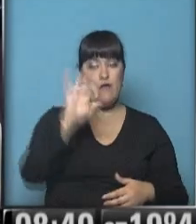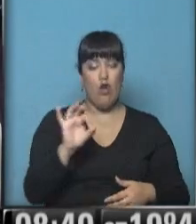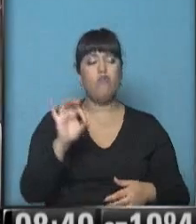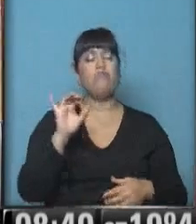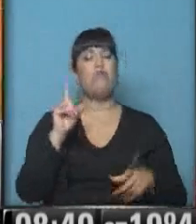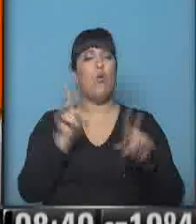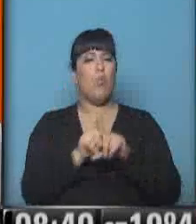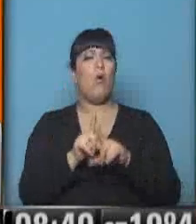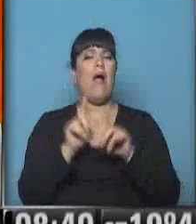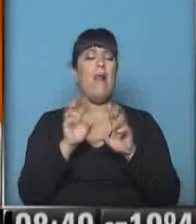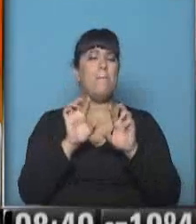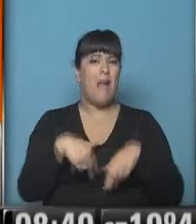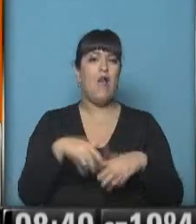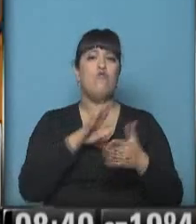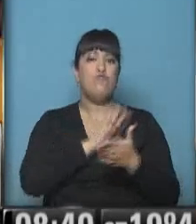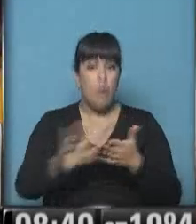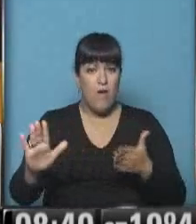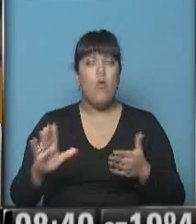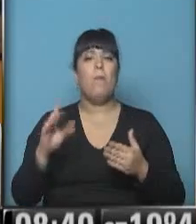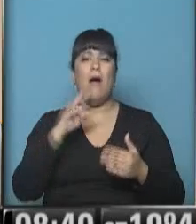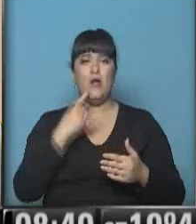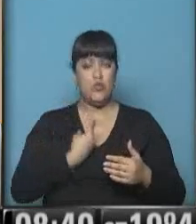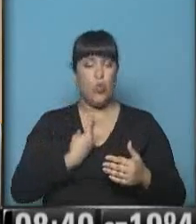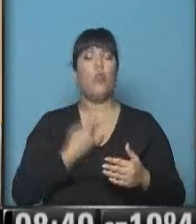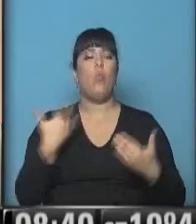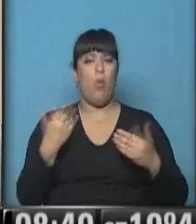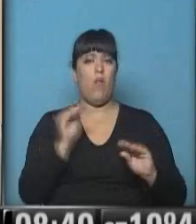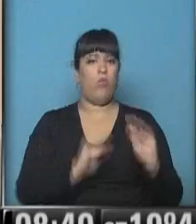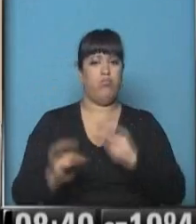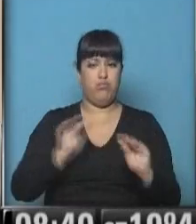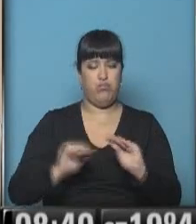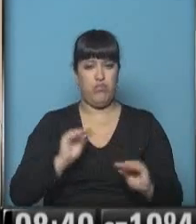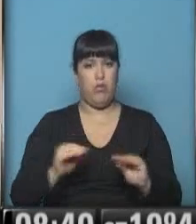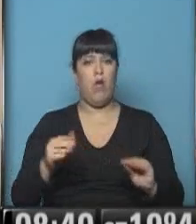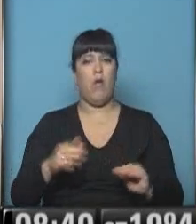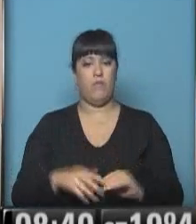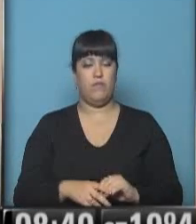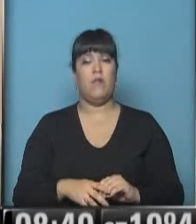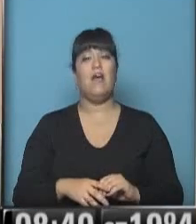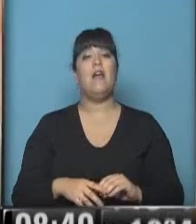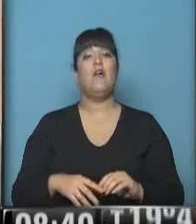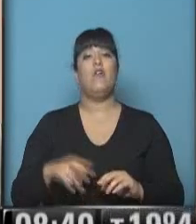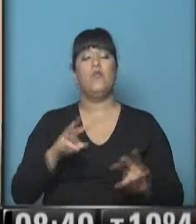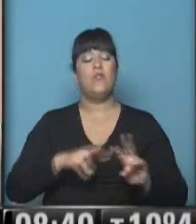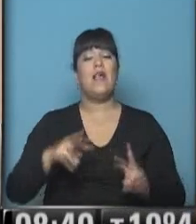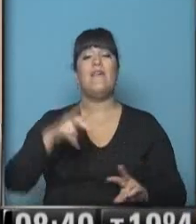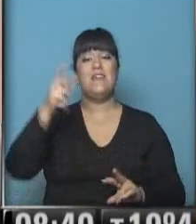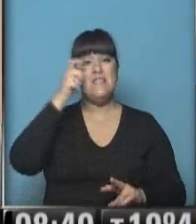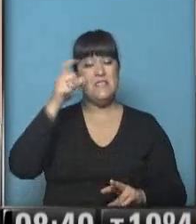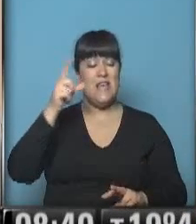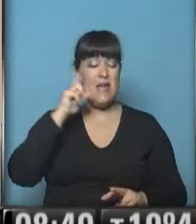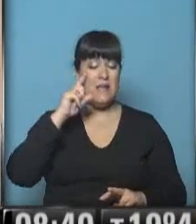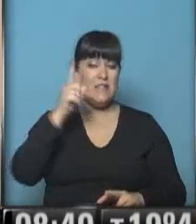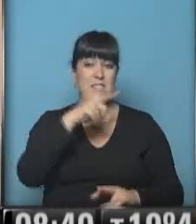proyecto que es un kit para armar tu propia computadora lo lanzó a través de kickstarter buscaban 100 mil dólares juntaron 15 veces esa cantidad